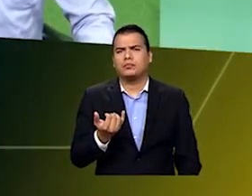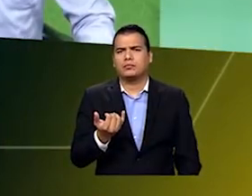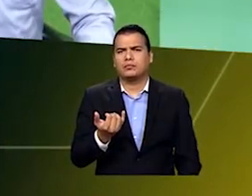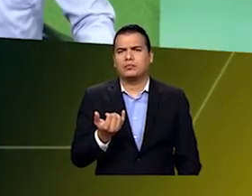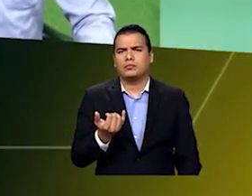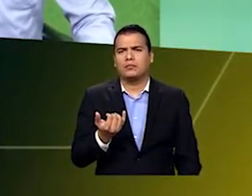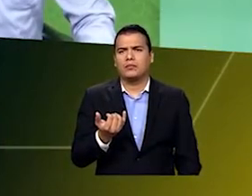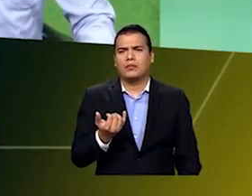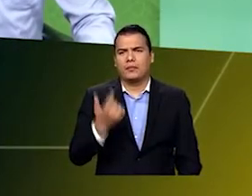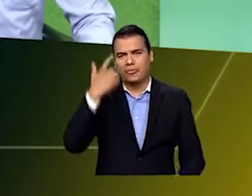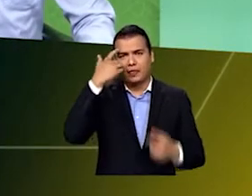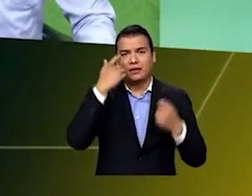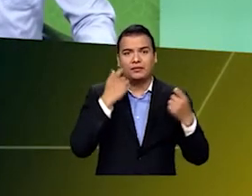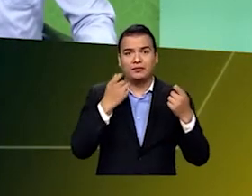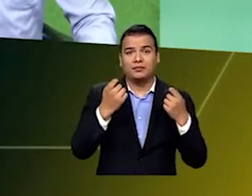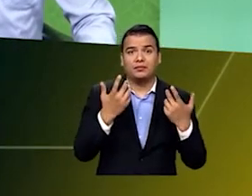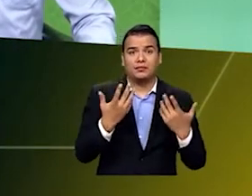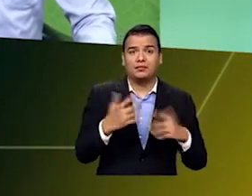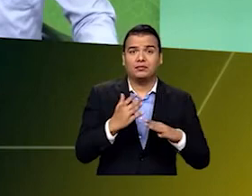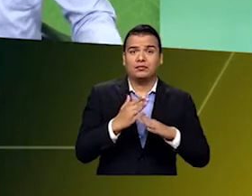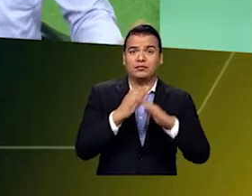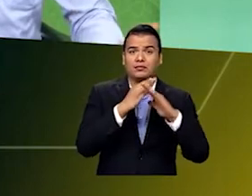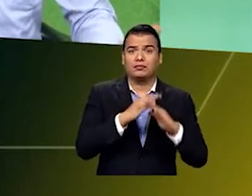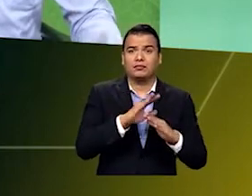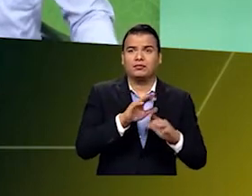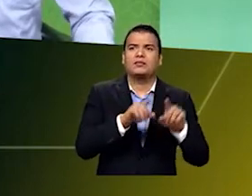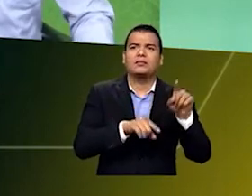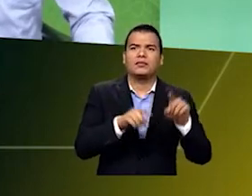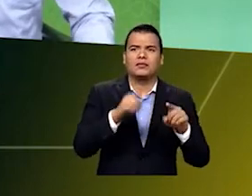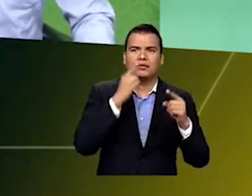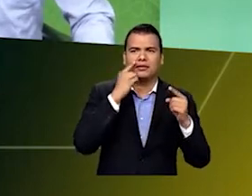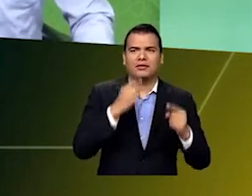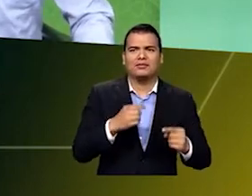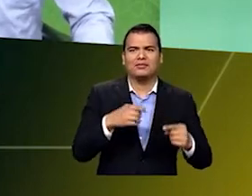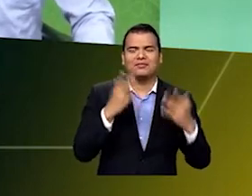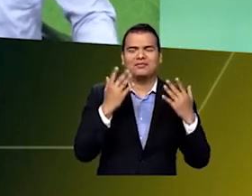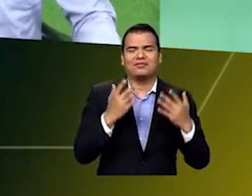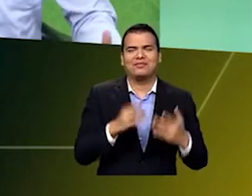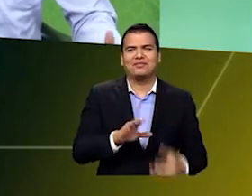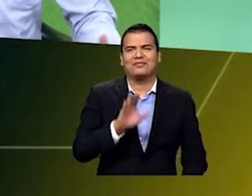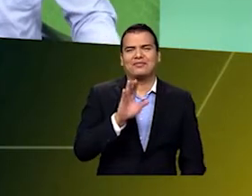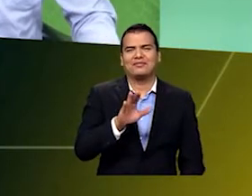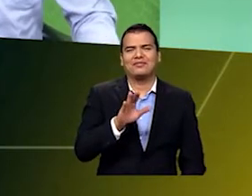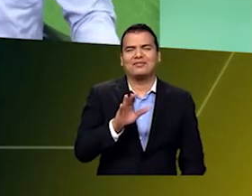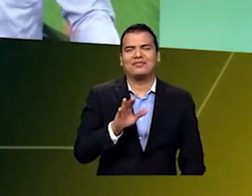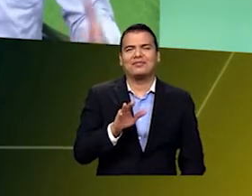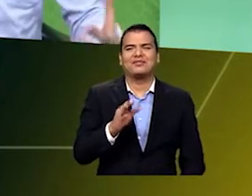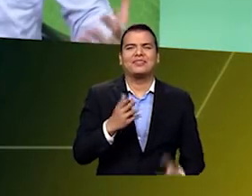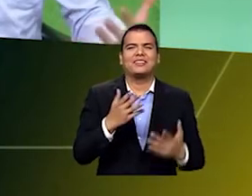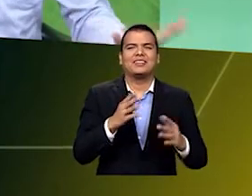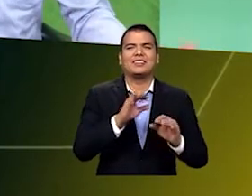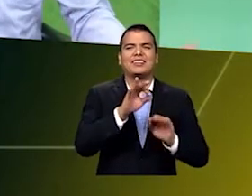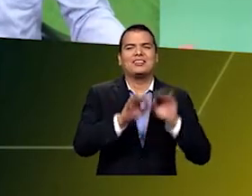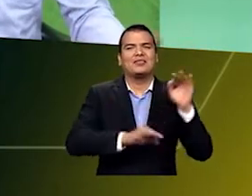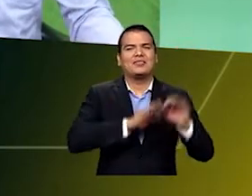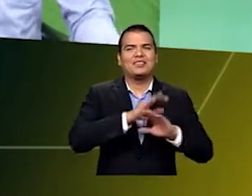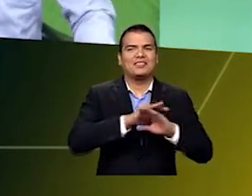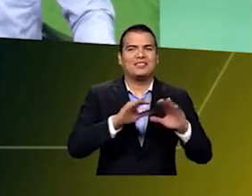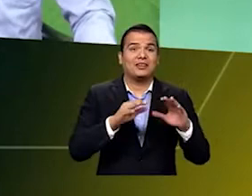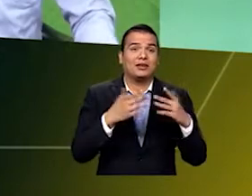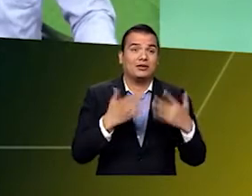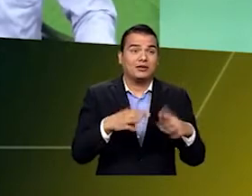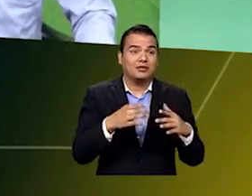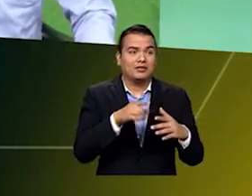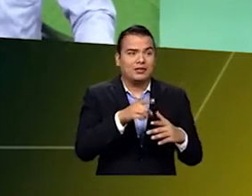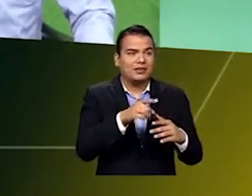de conservación. Hay ciertas especies que se vuelven emblema de algunos sitios y que al conservarlas, conservamos los otros organismos que están